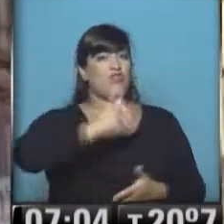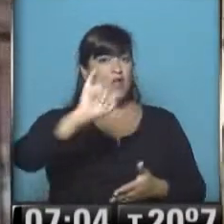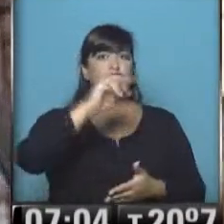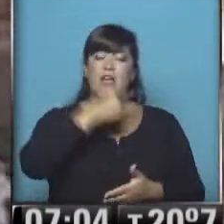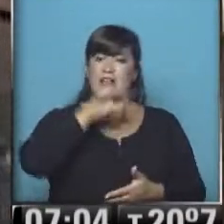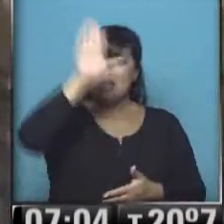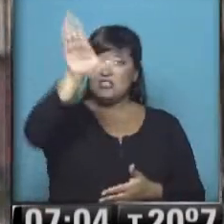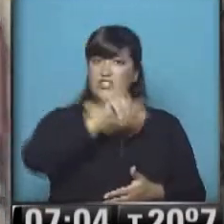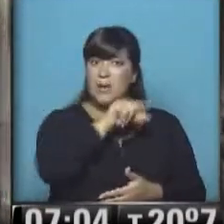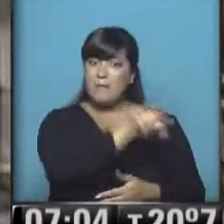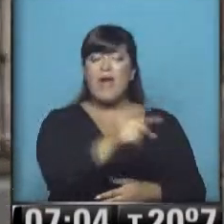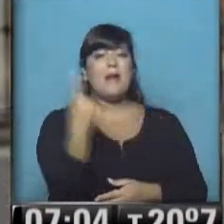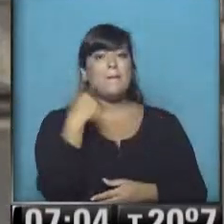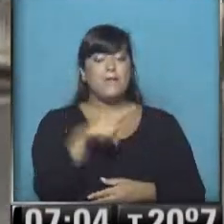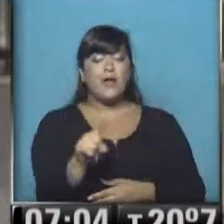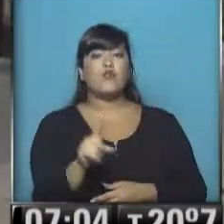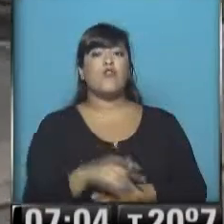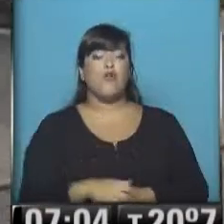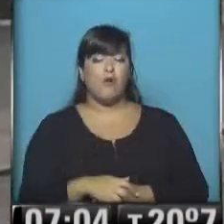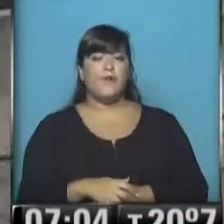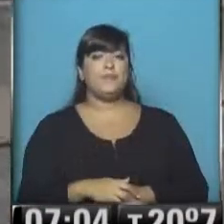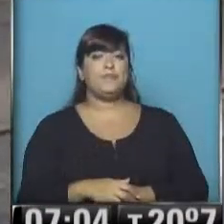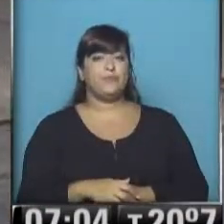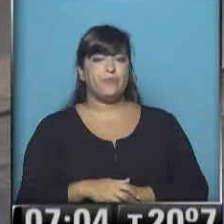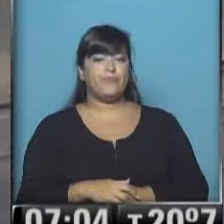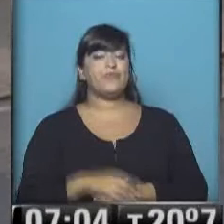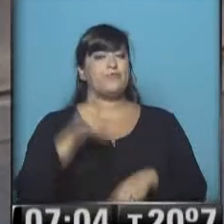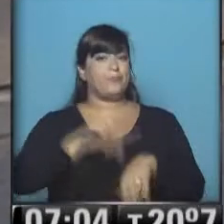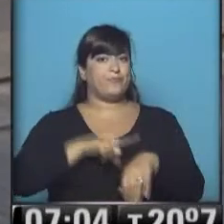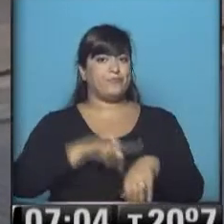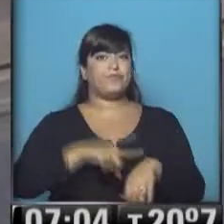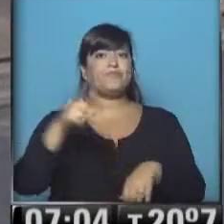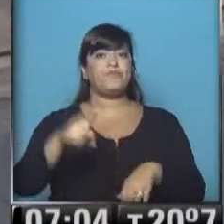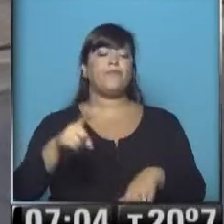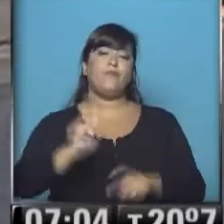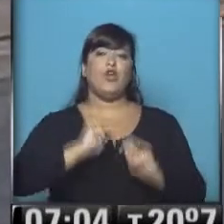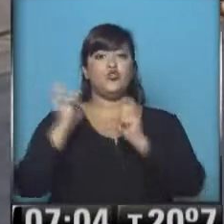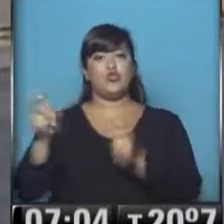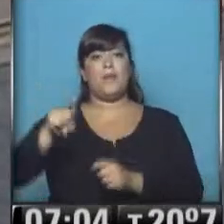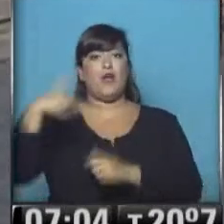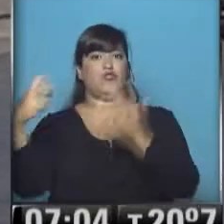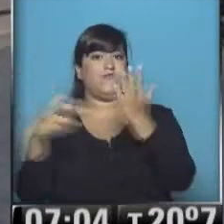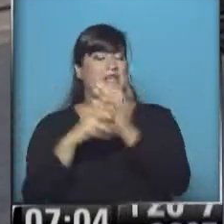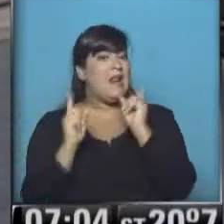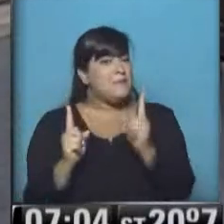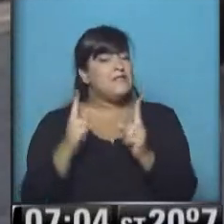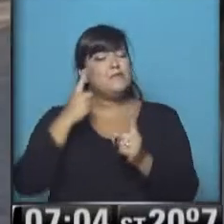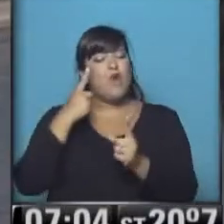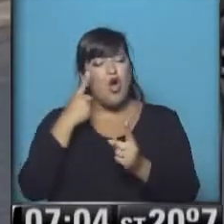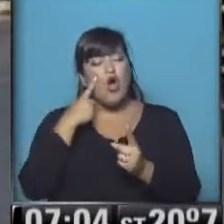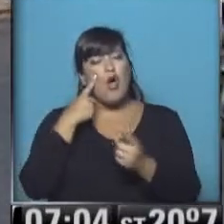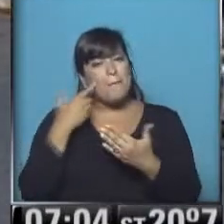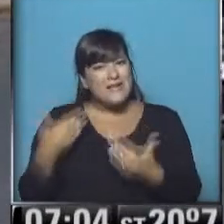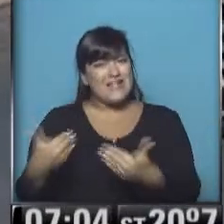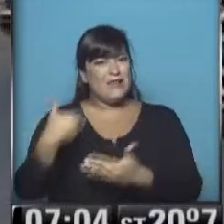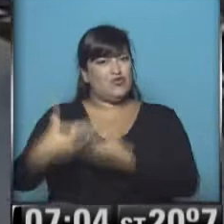denuncia, el fiscal Nisman, pero que cuando esta denuncia la hereda otro fiscal que lleva exactamente el mismo